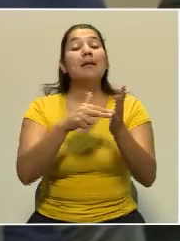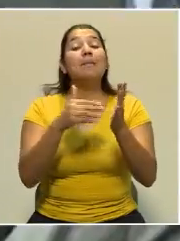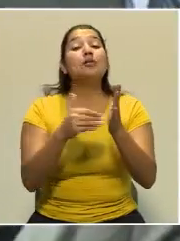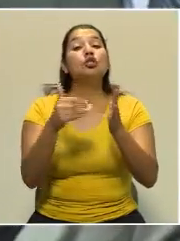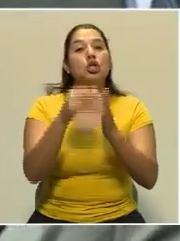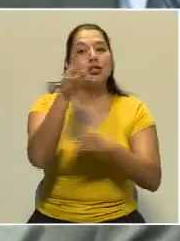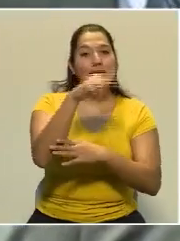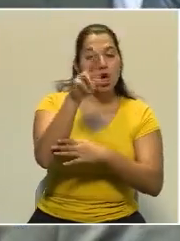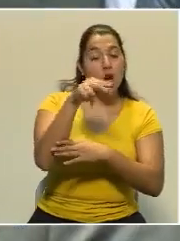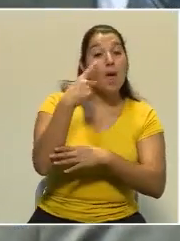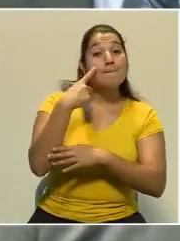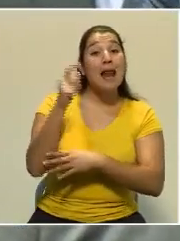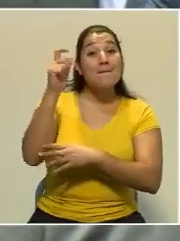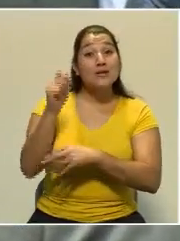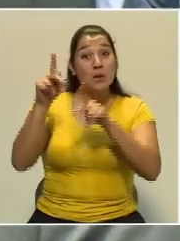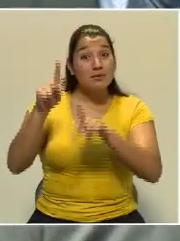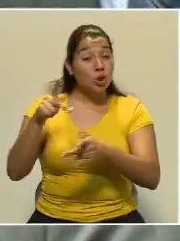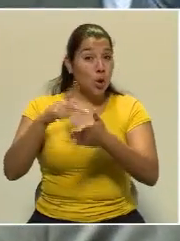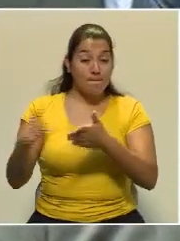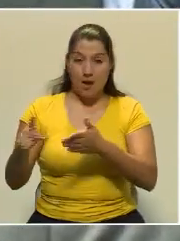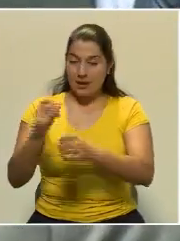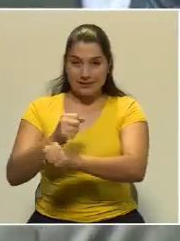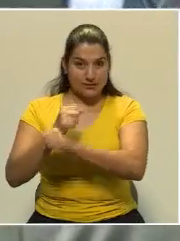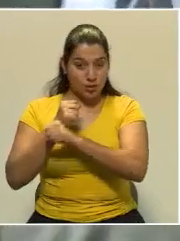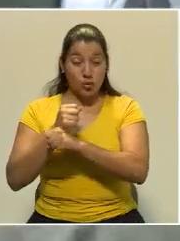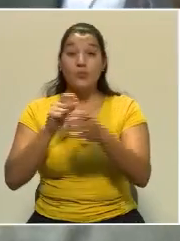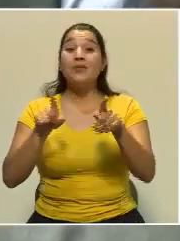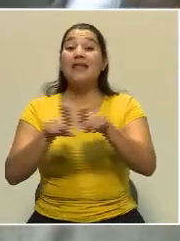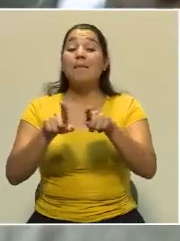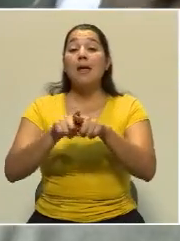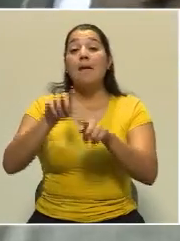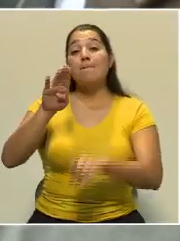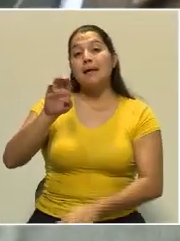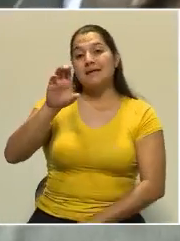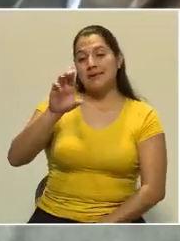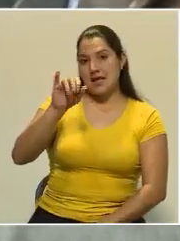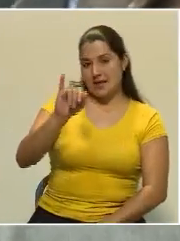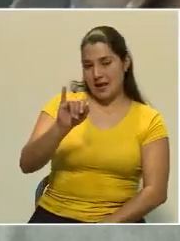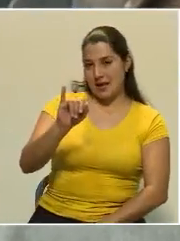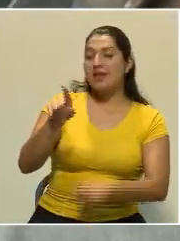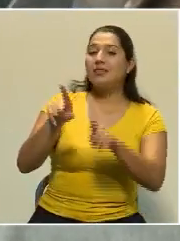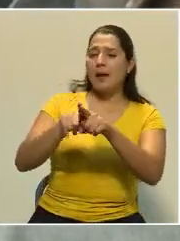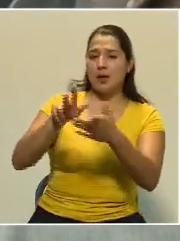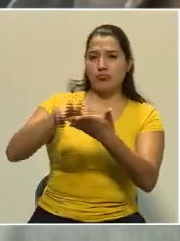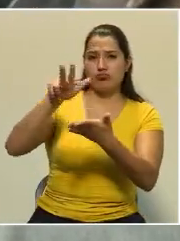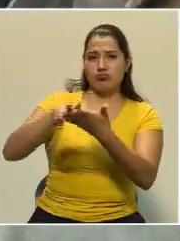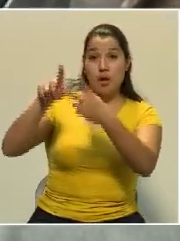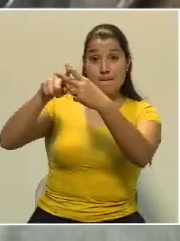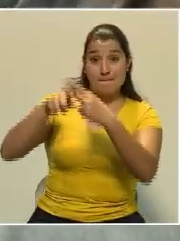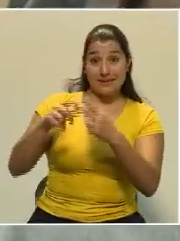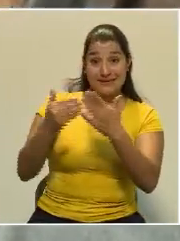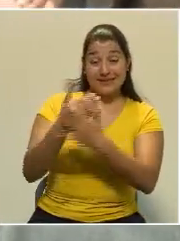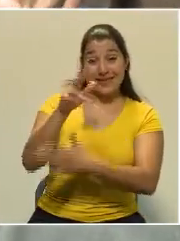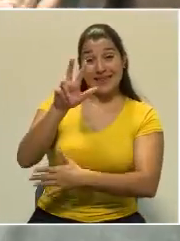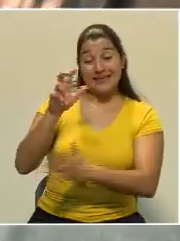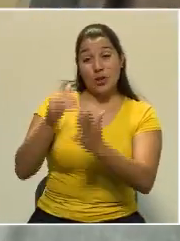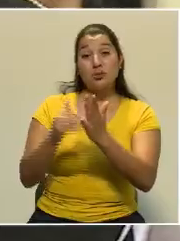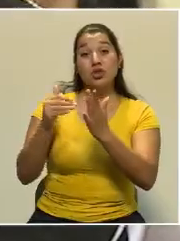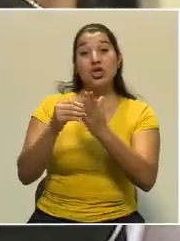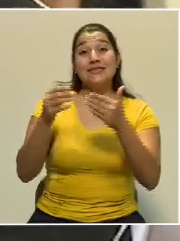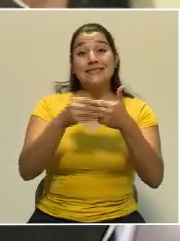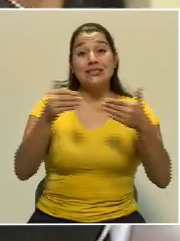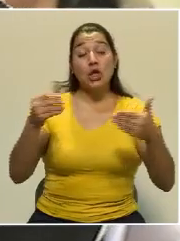Por otro lado, el Banco Centroamericano de Integración Económica, BCE, aprobó un nuevo crédito por $300 millones para